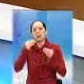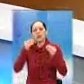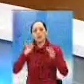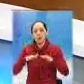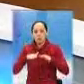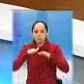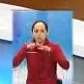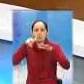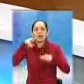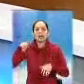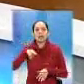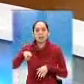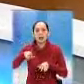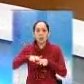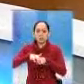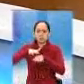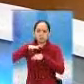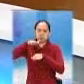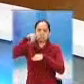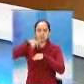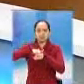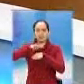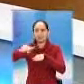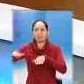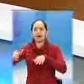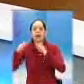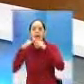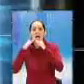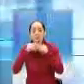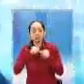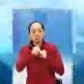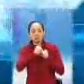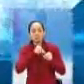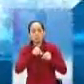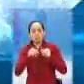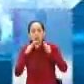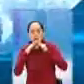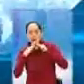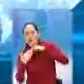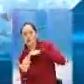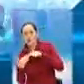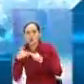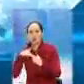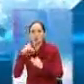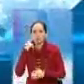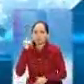de Cuyotenango, que dejó daños en viviendas.